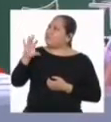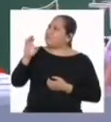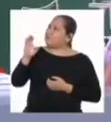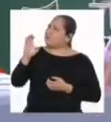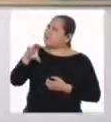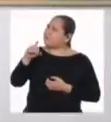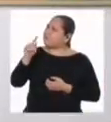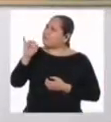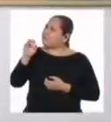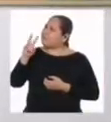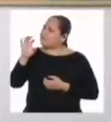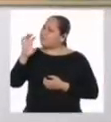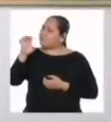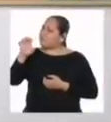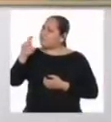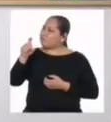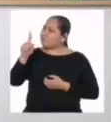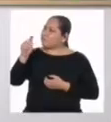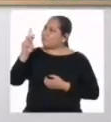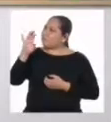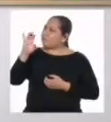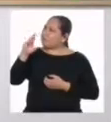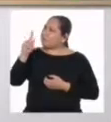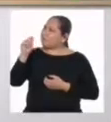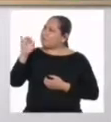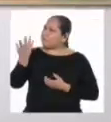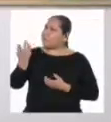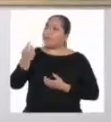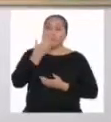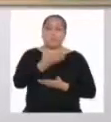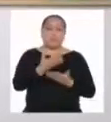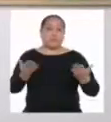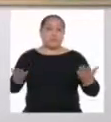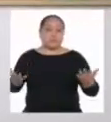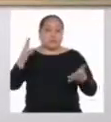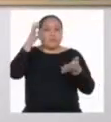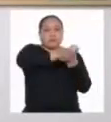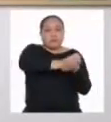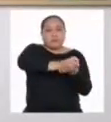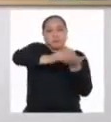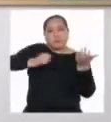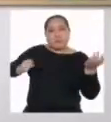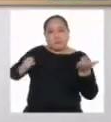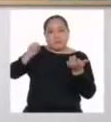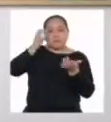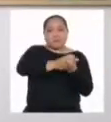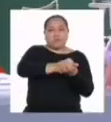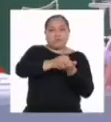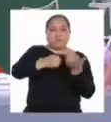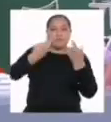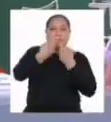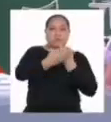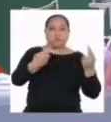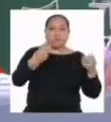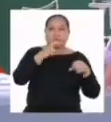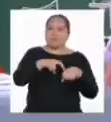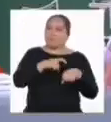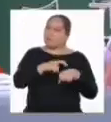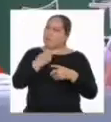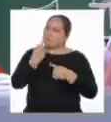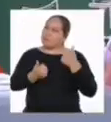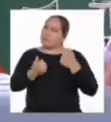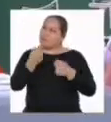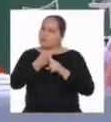quiere decir eso? Son las actividades que obtienen sus productos a partir de la extracción de recursos naturales. Pero ¿cuál es